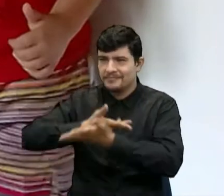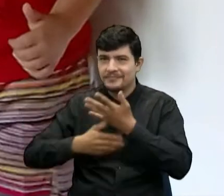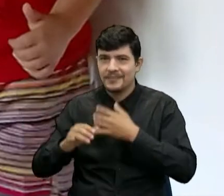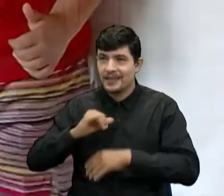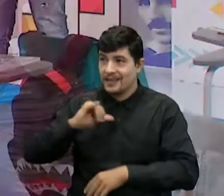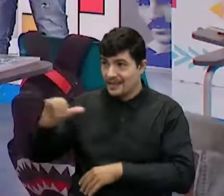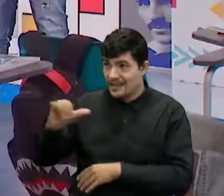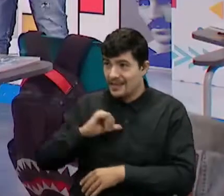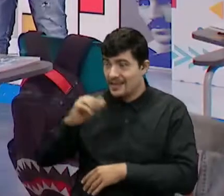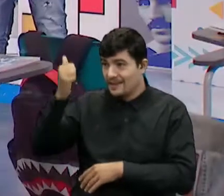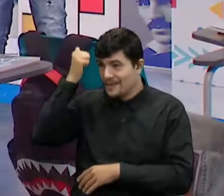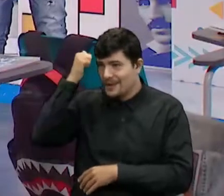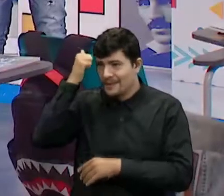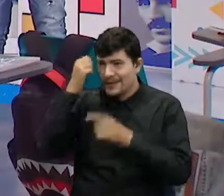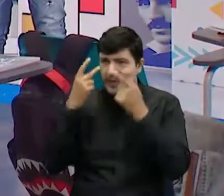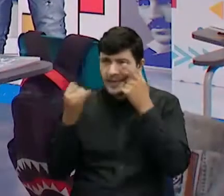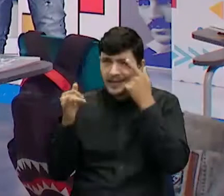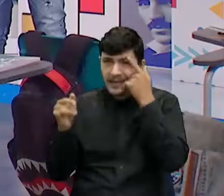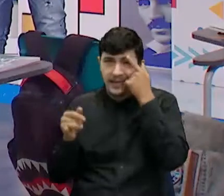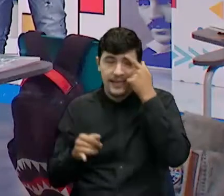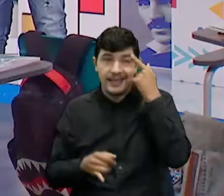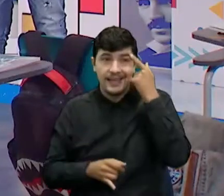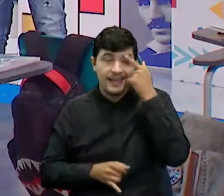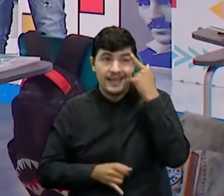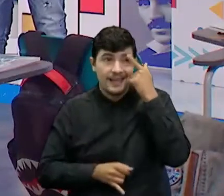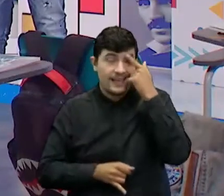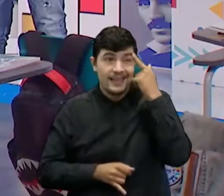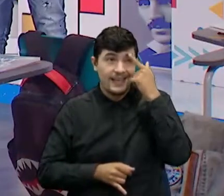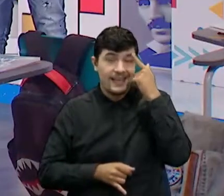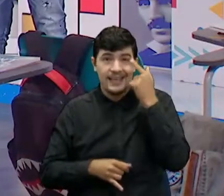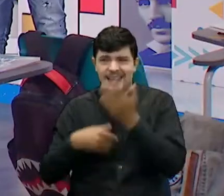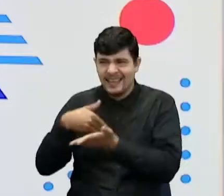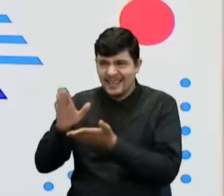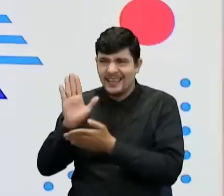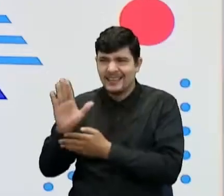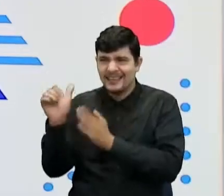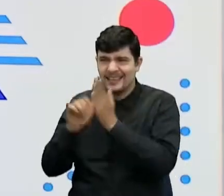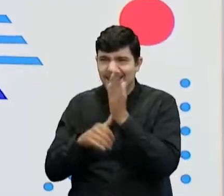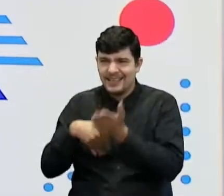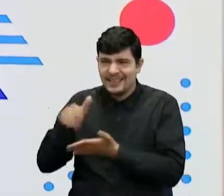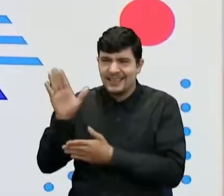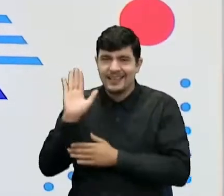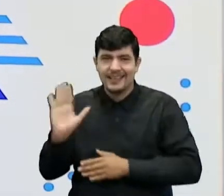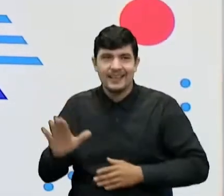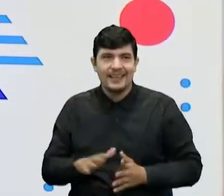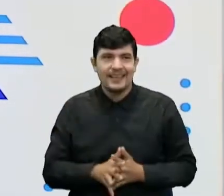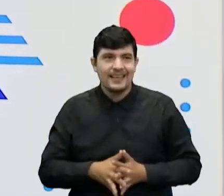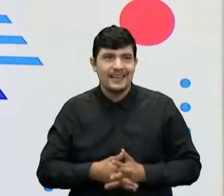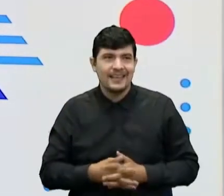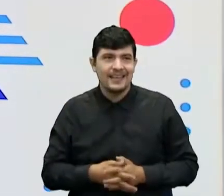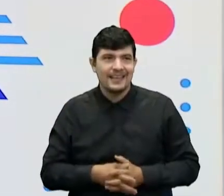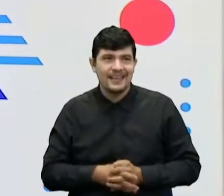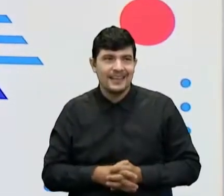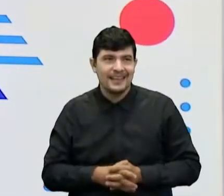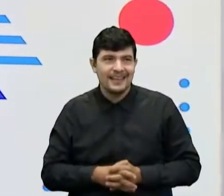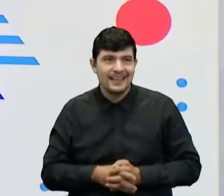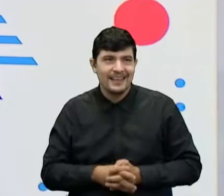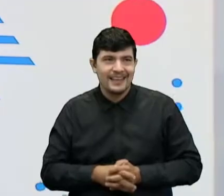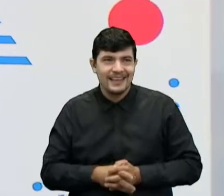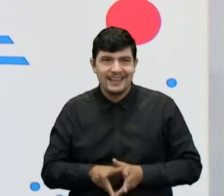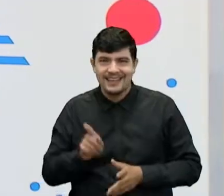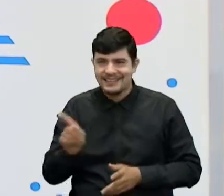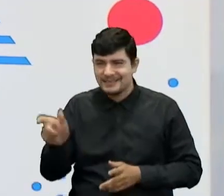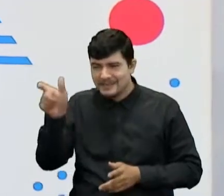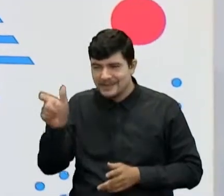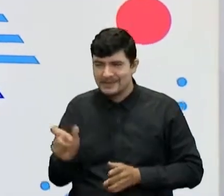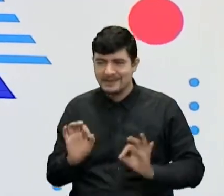Tocayo Del profesor Ese que aparece En presente El Ya cierto Bueno ya lo sacamos De ese programa ¿Por qué lo sacaron? Ah es que no era tan Tan chusco